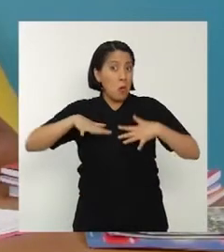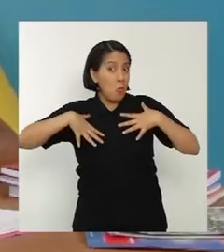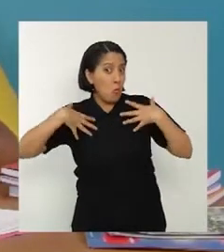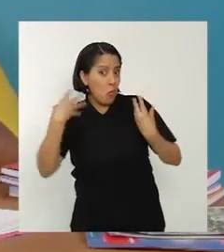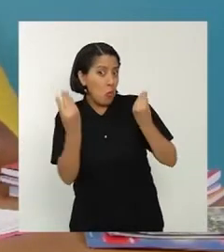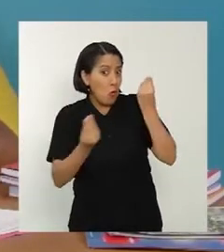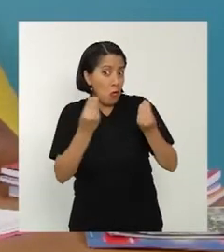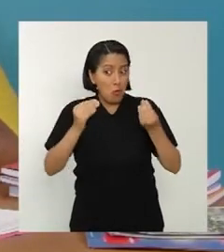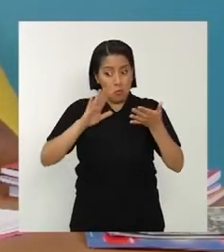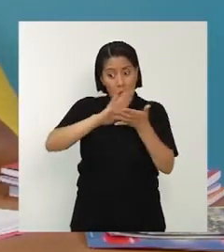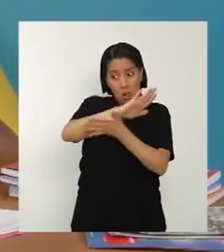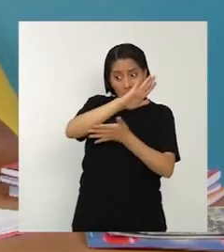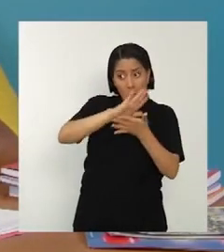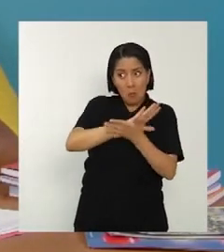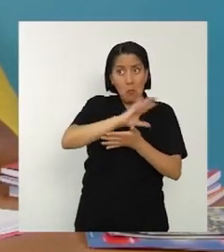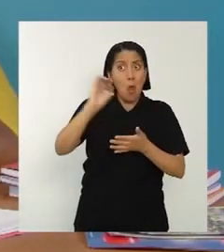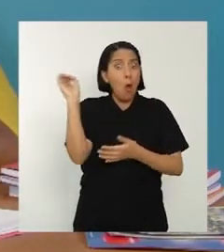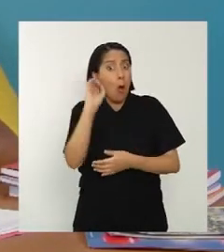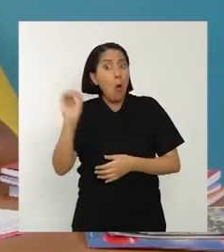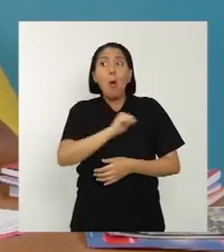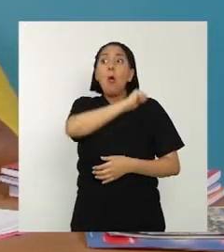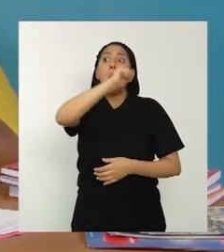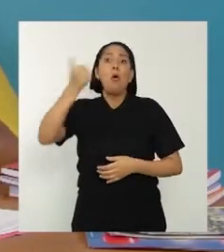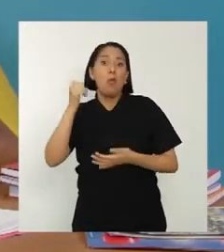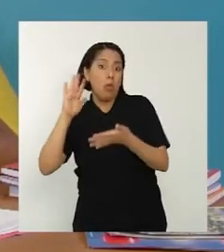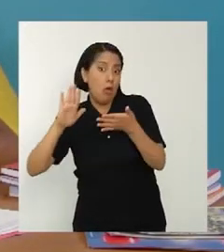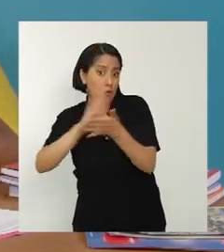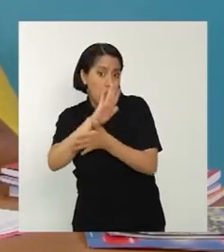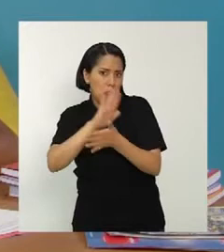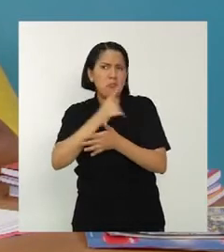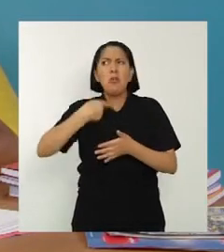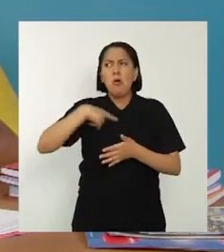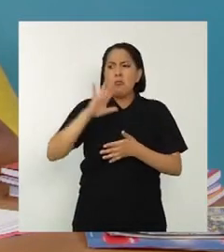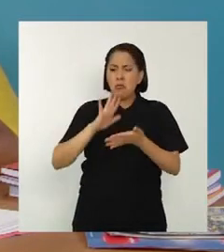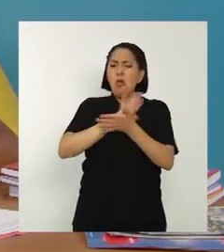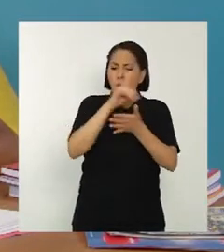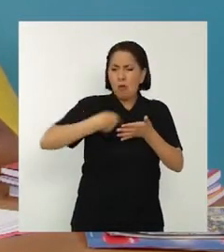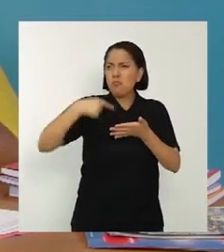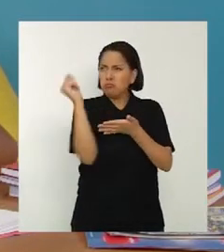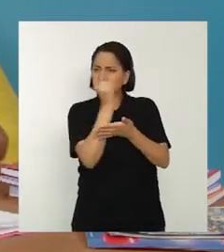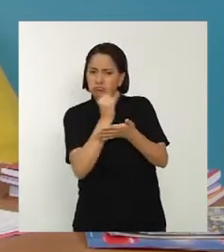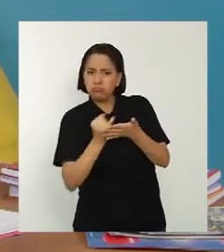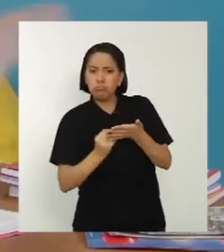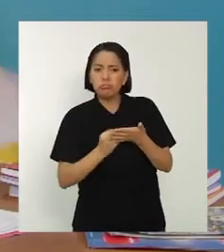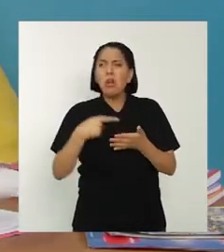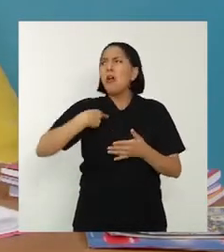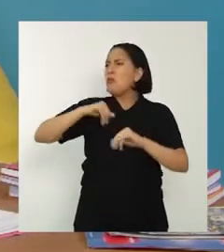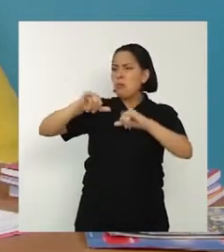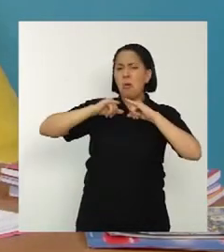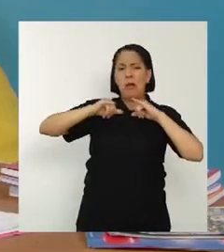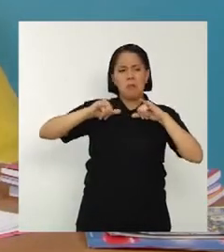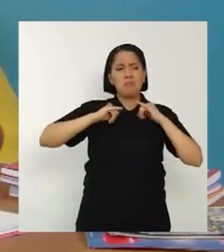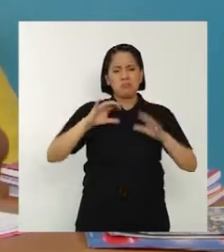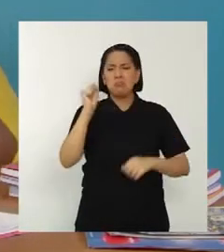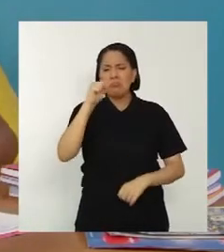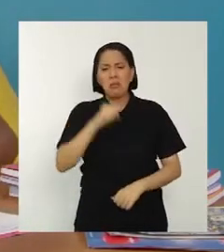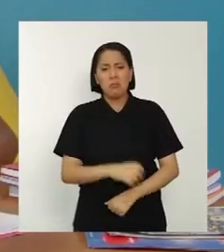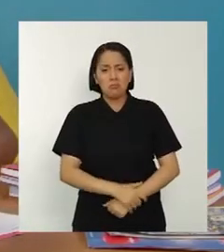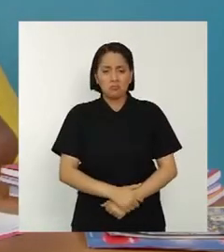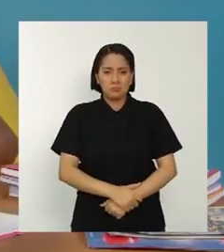Podemos usar la hoja del boceto como también usar otra hoja. Sí, Fabi, yo usaré la misma hoja del boceto. Creo que yo también.